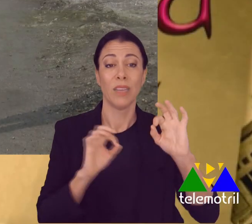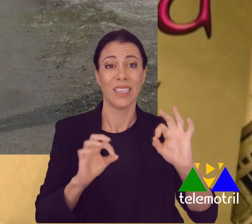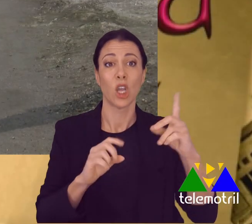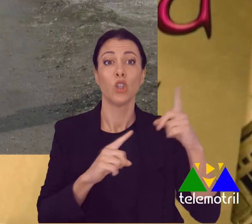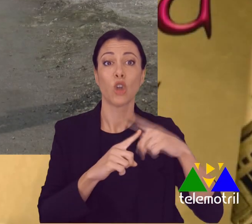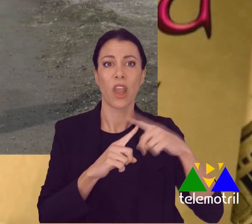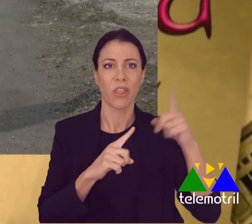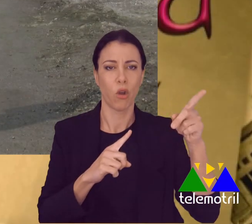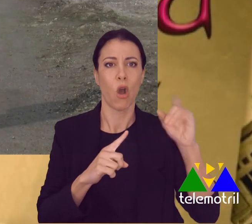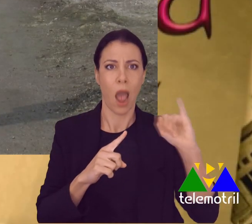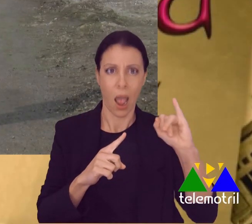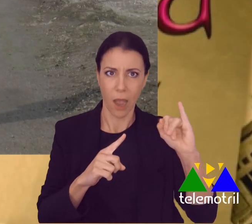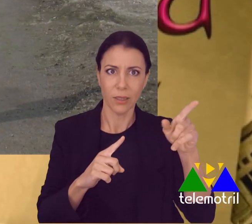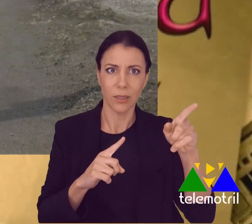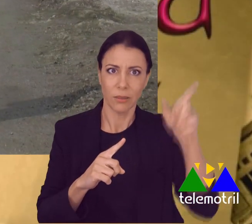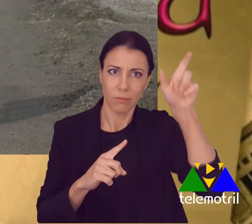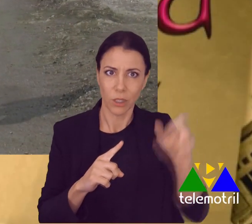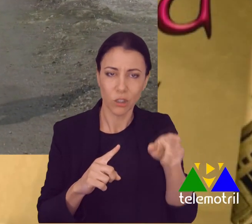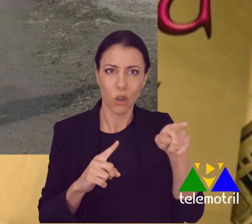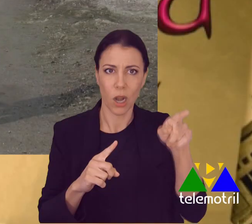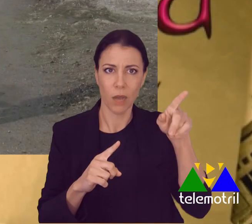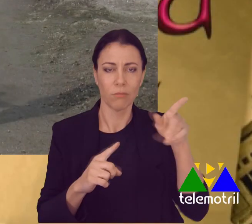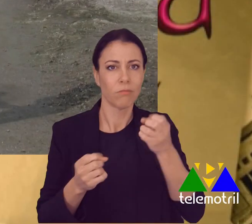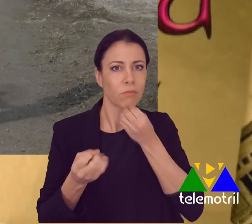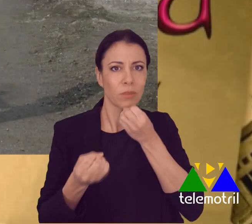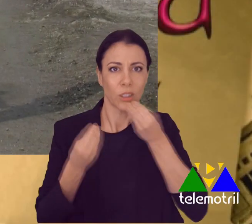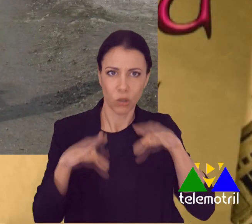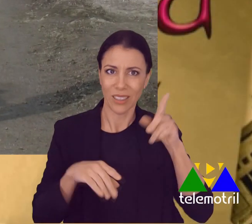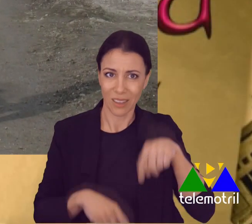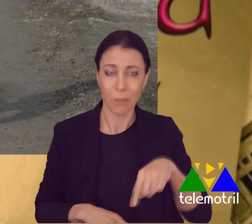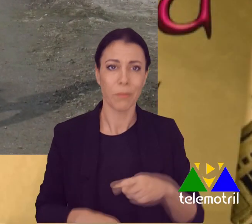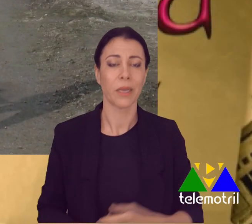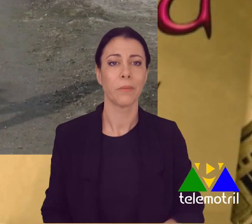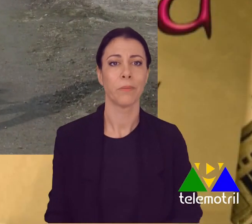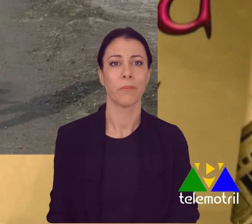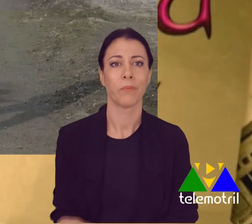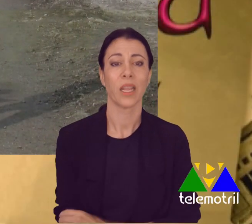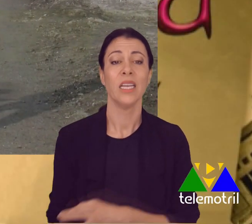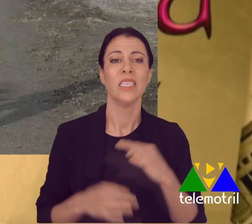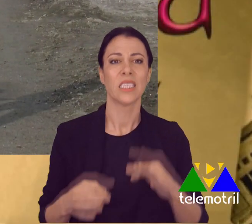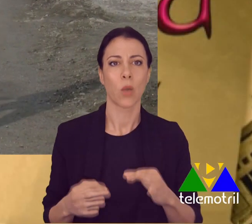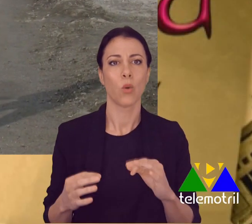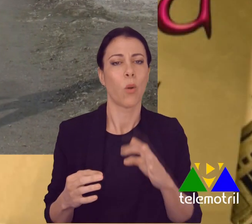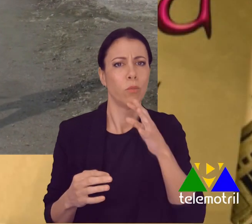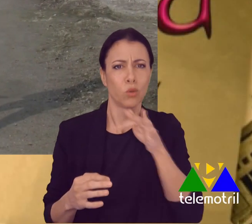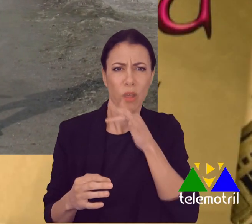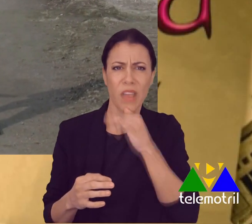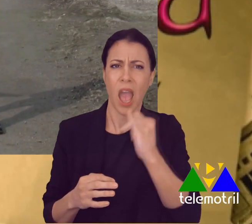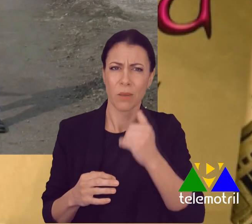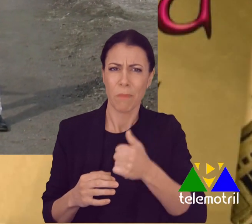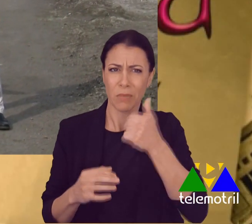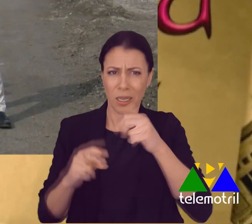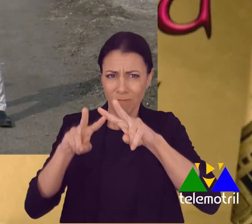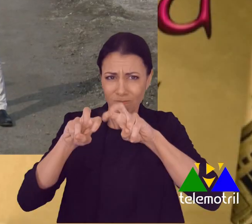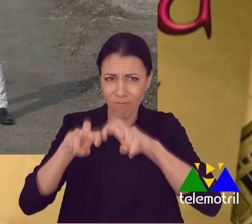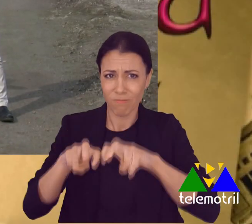en Toledo, ¿no? Tenemos cita obligada, ¿no? Porque además, ya que has mencionado este tema, seguro que hay mucho por escarbar todavía a